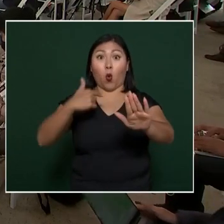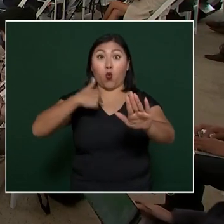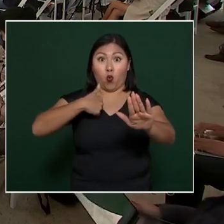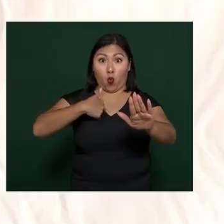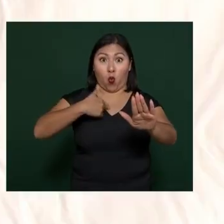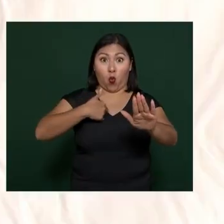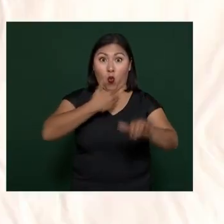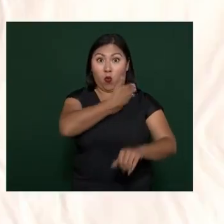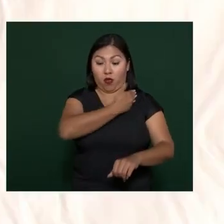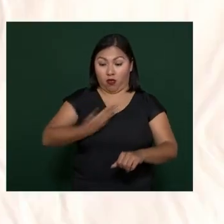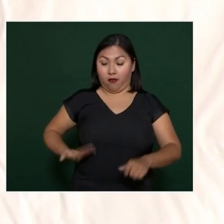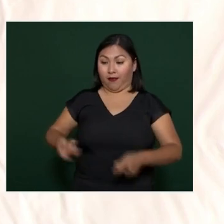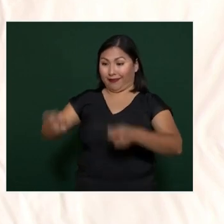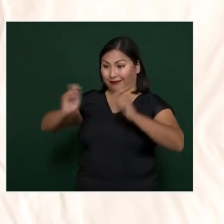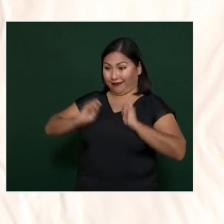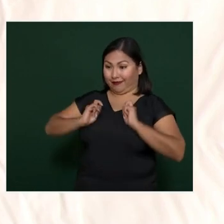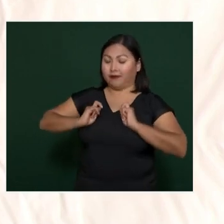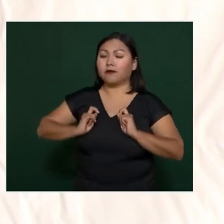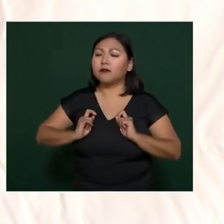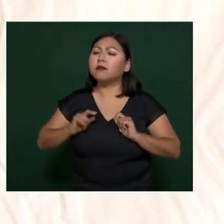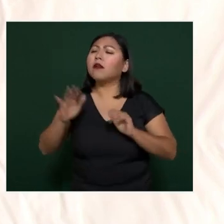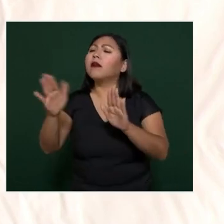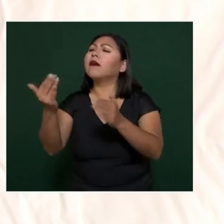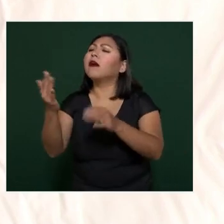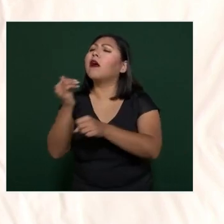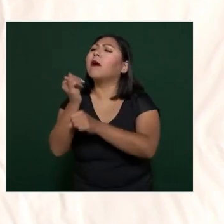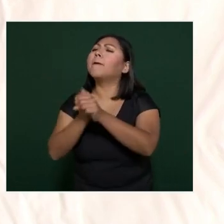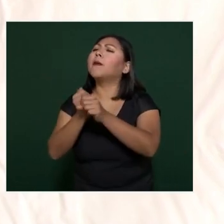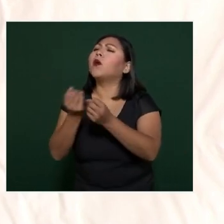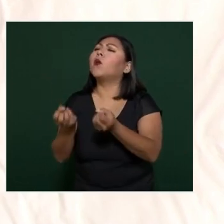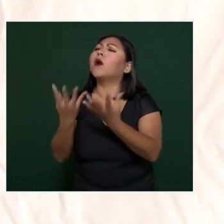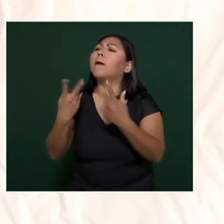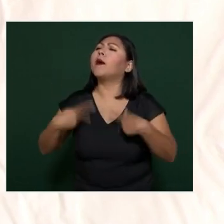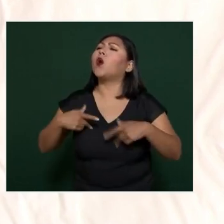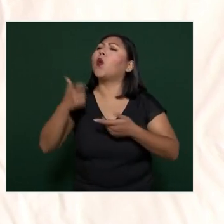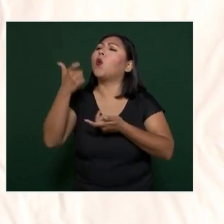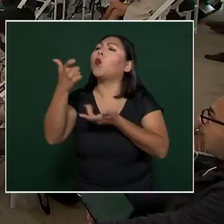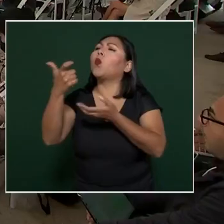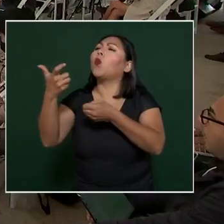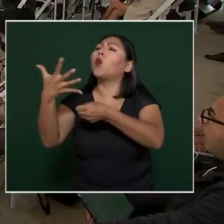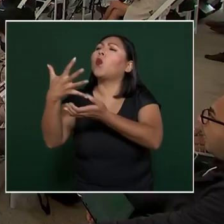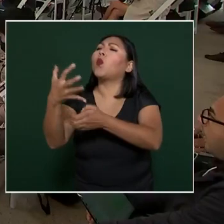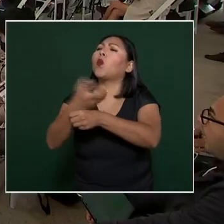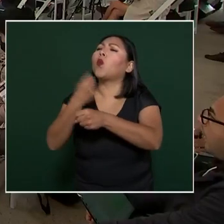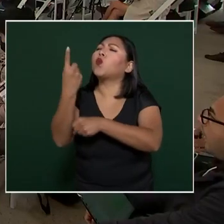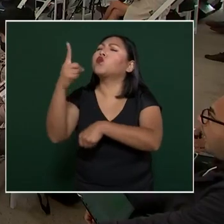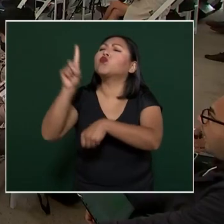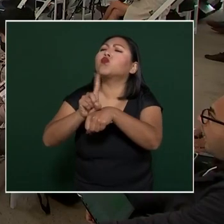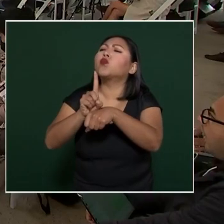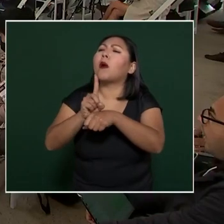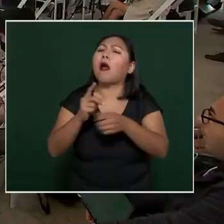salario mínimo sea cuando empezó la política